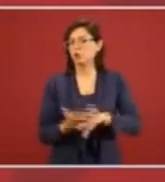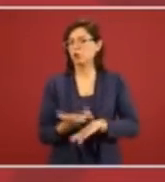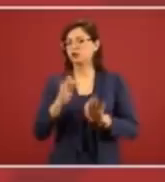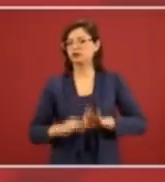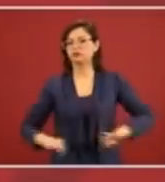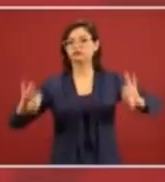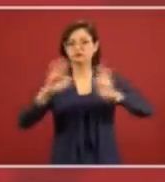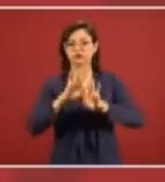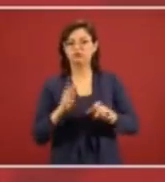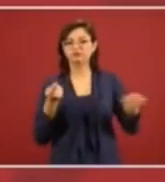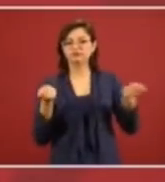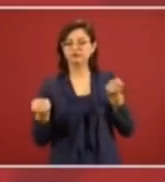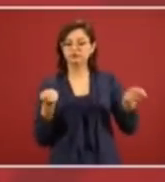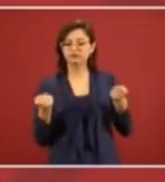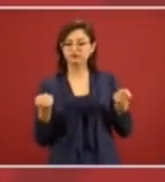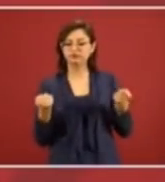mucho tenerlo